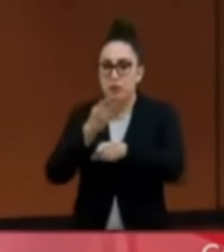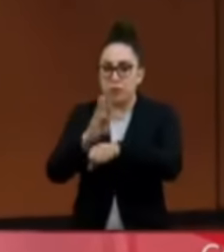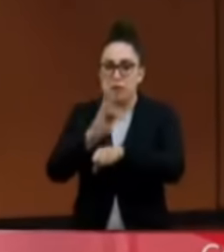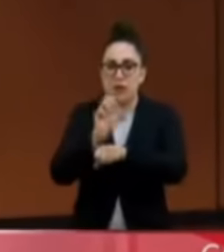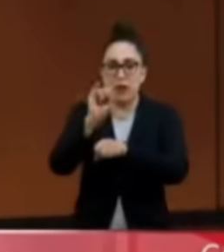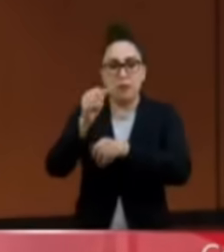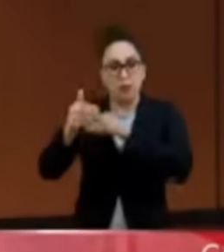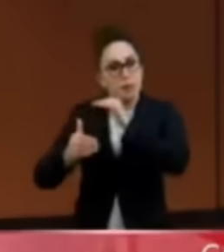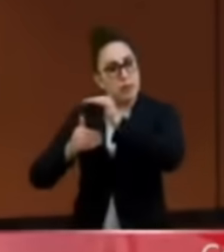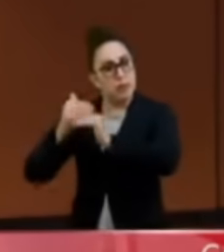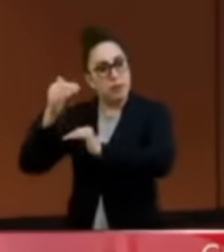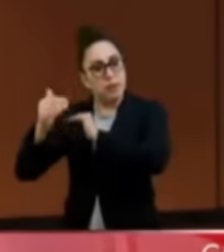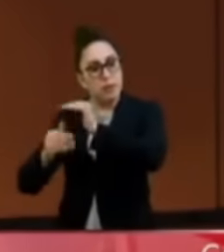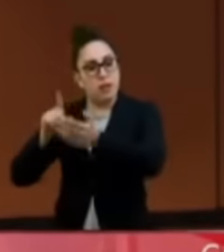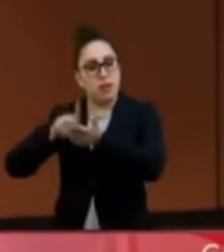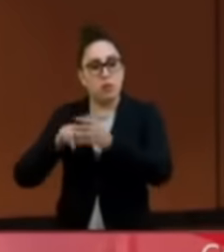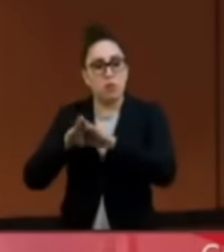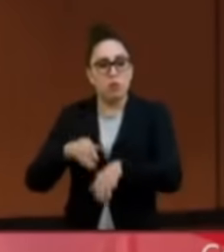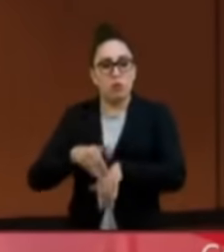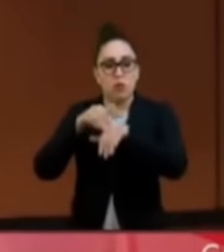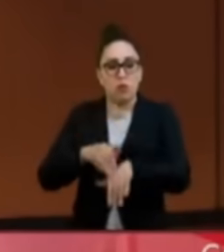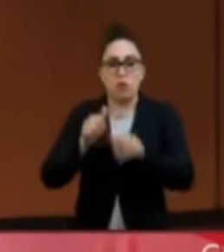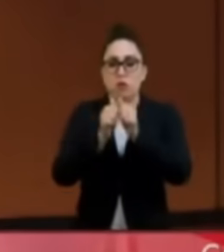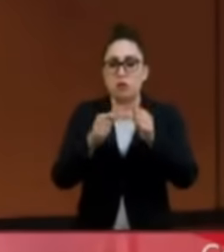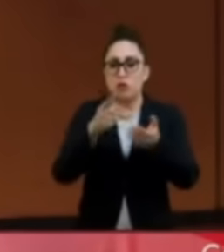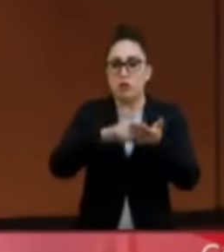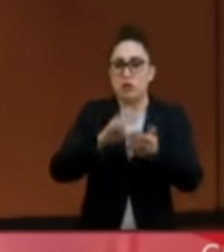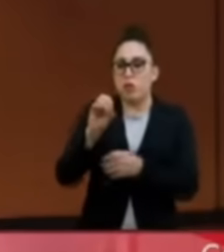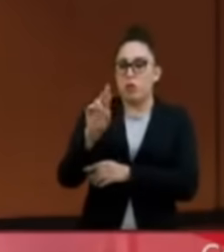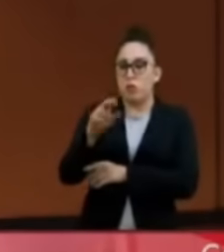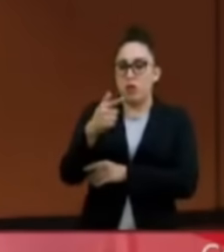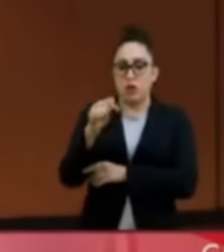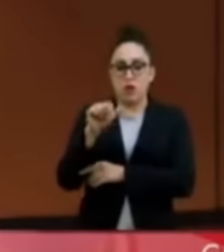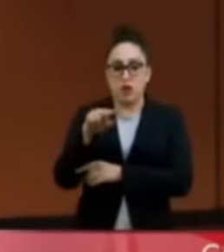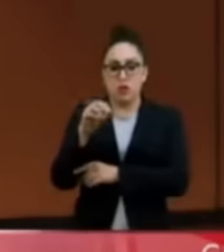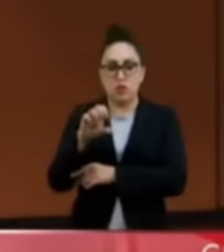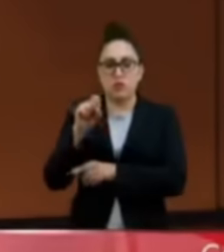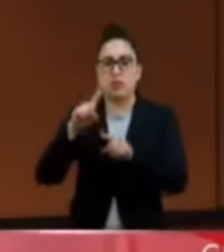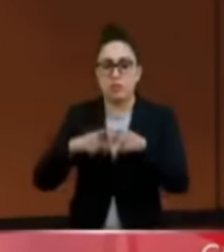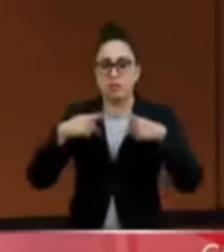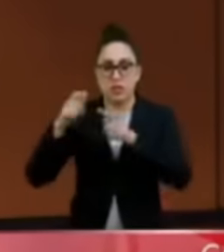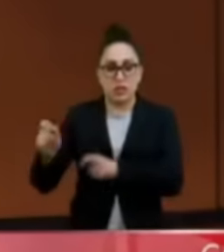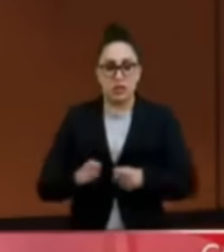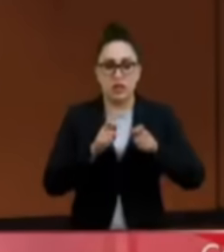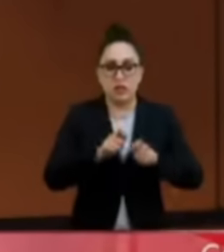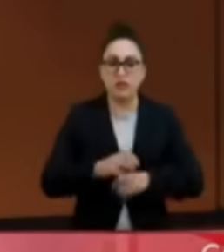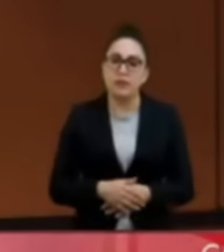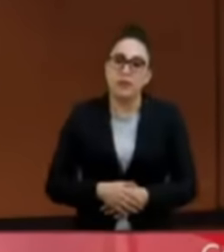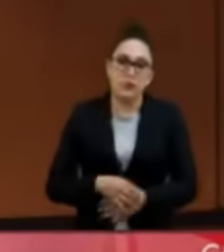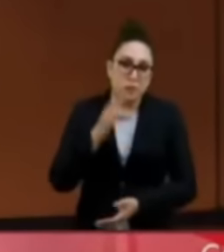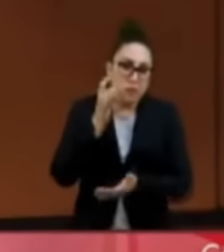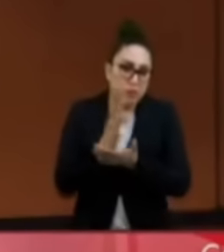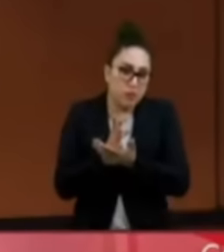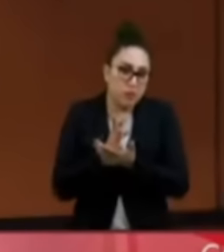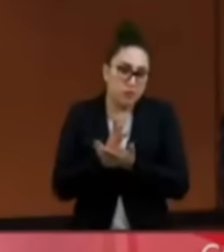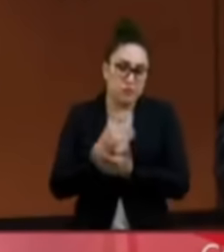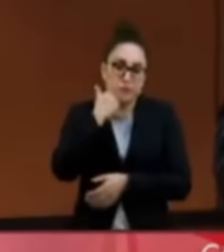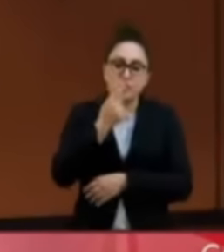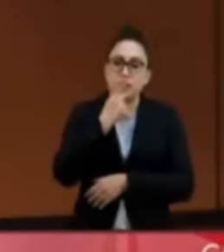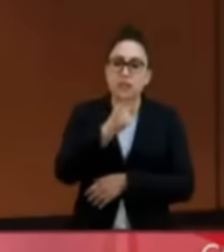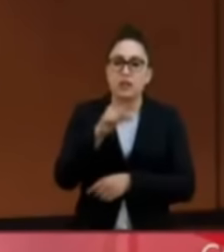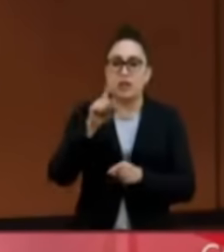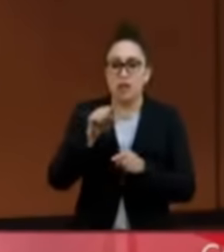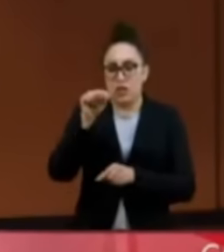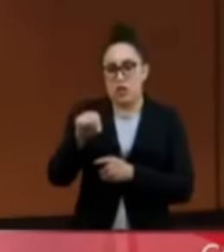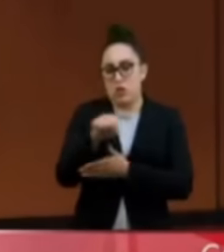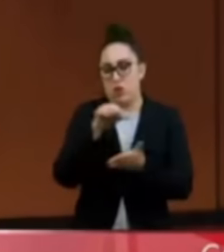veces implican la sumisión a los órganos de la magistratura de quien depende otorgarlos. No quisiera terminar sin traer aquí a este